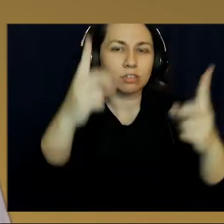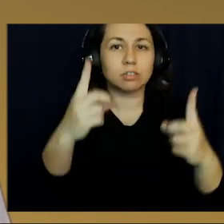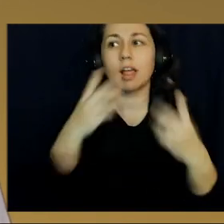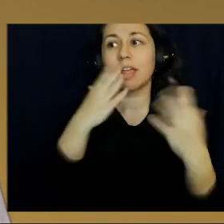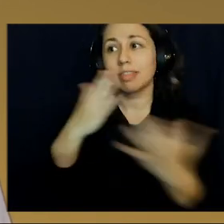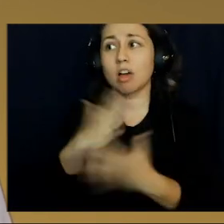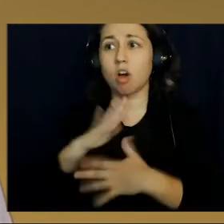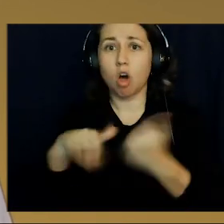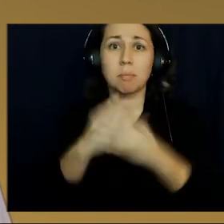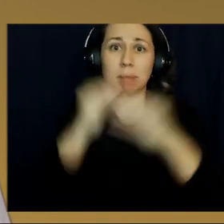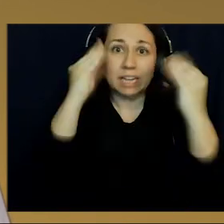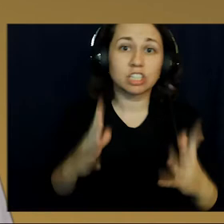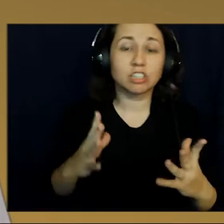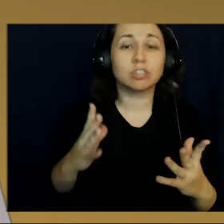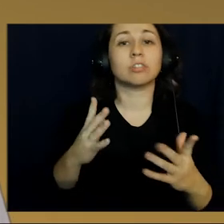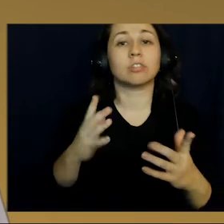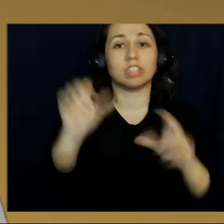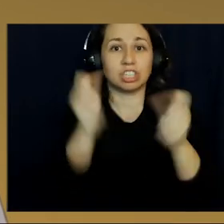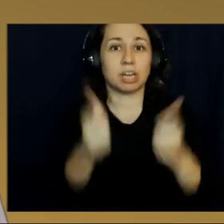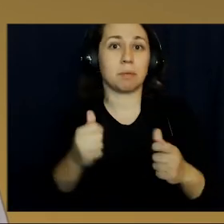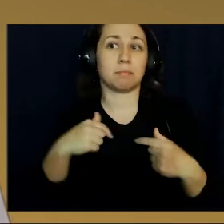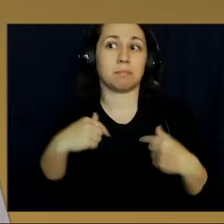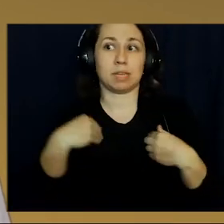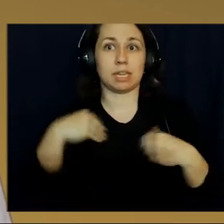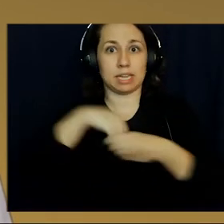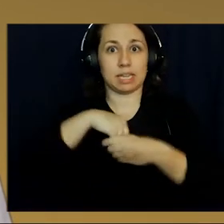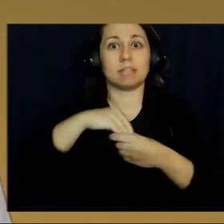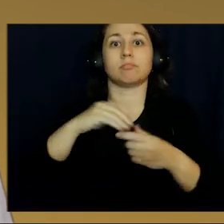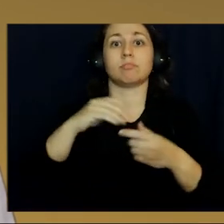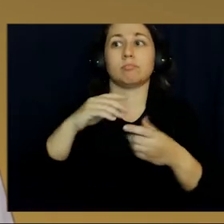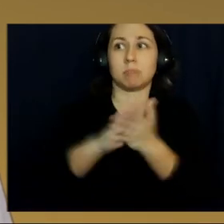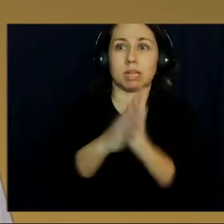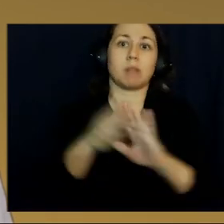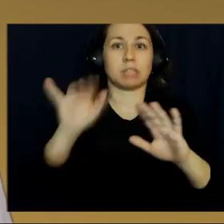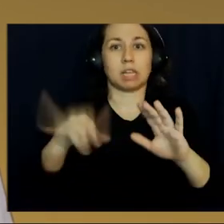maestros por formarme en el alumno que soy hoy.